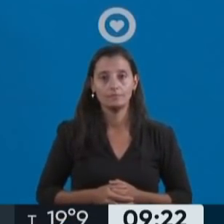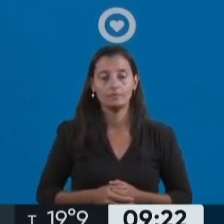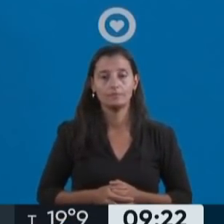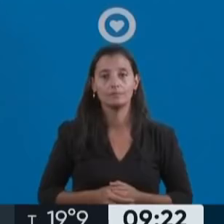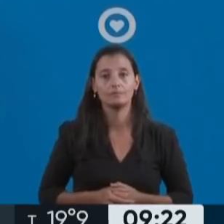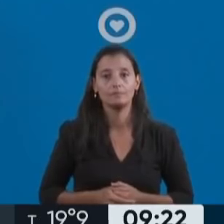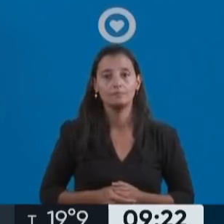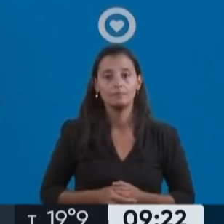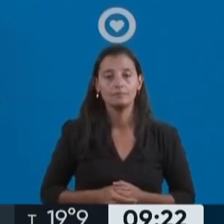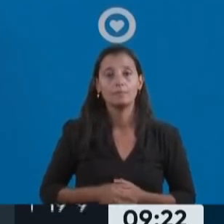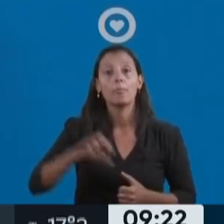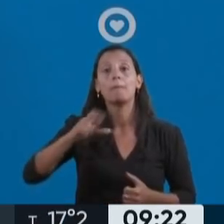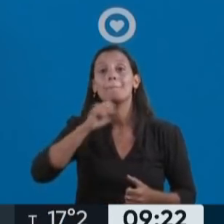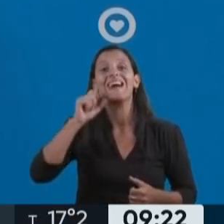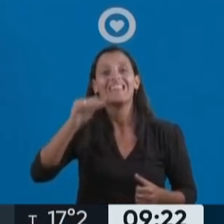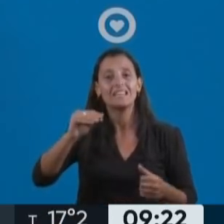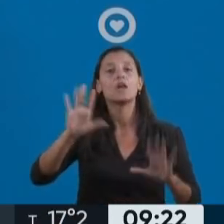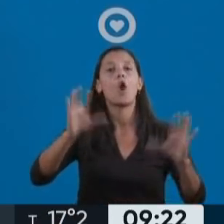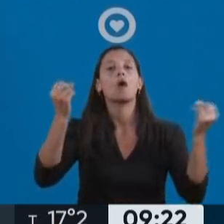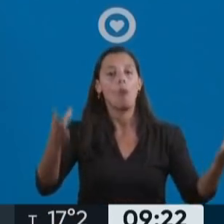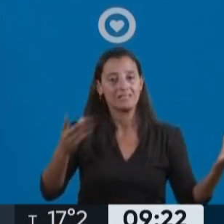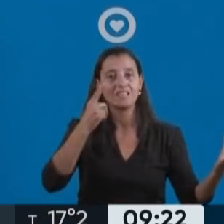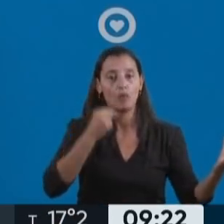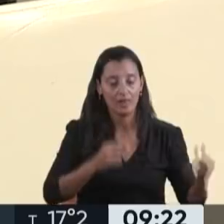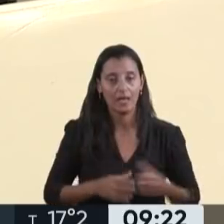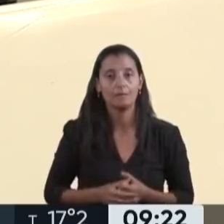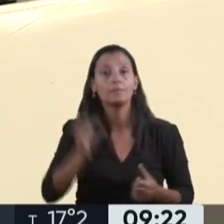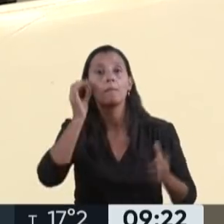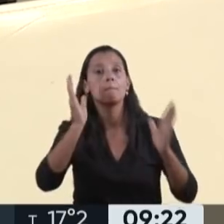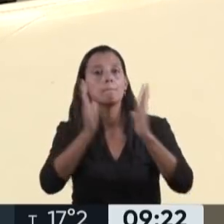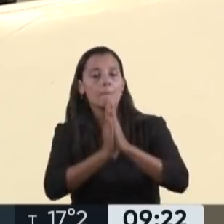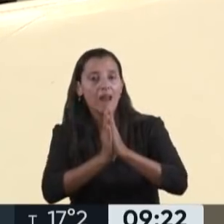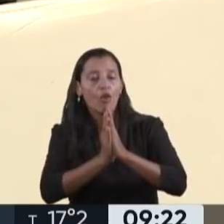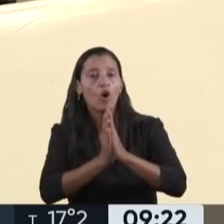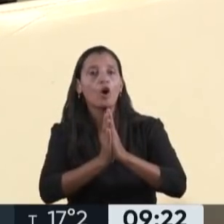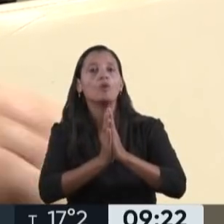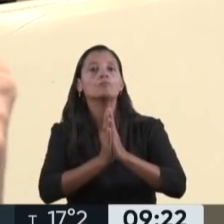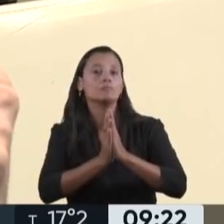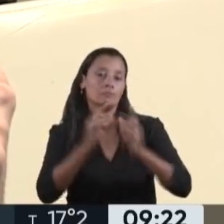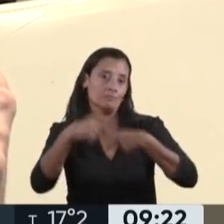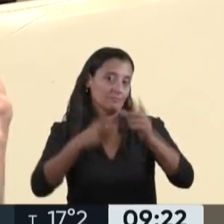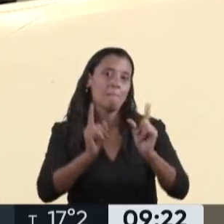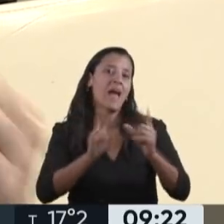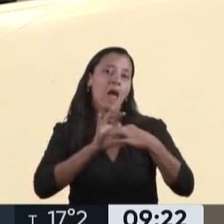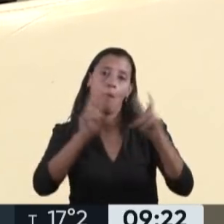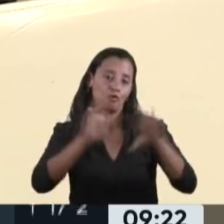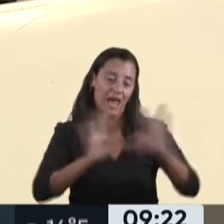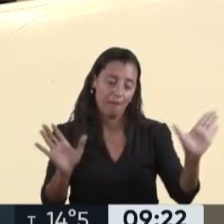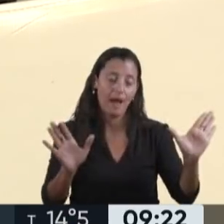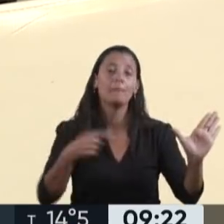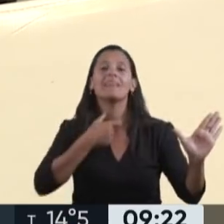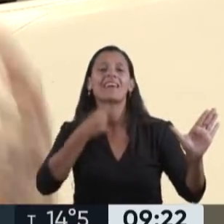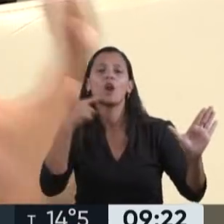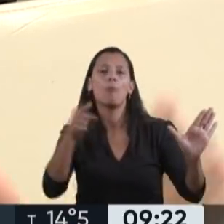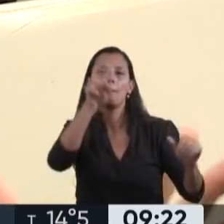Patrick Gillespie, de Bloomberg. Hola Gabriela, buen día. Perdón por seguir en este tema. Quisiera preguntar